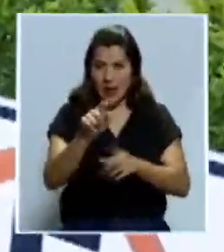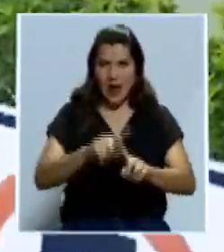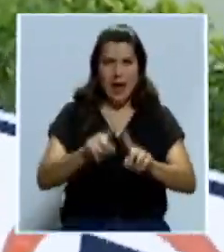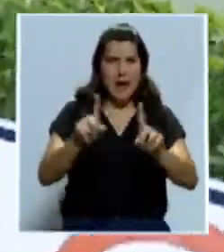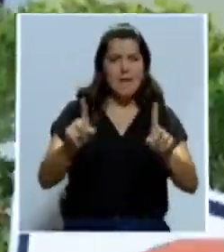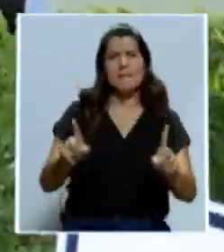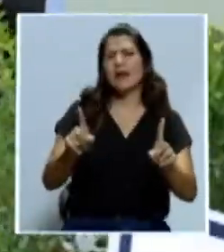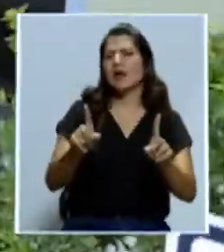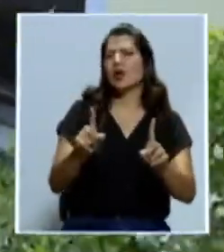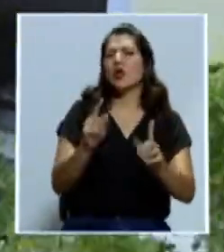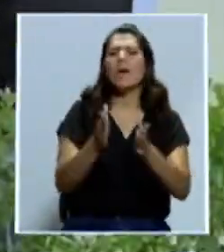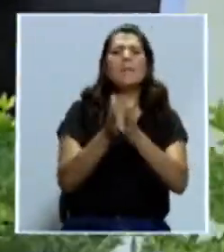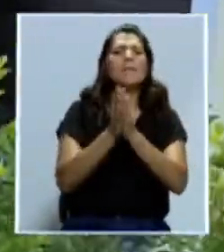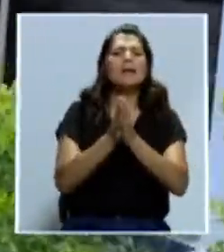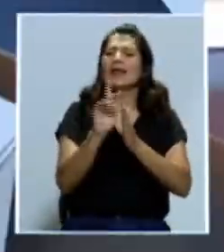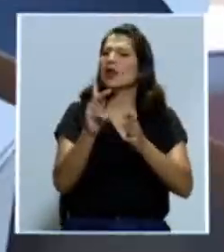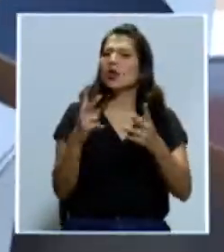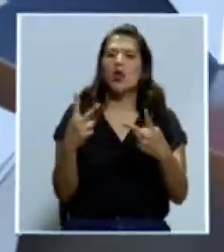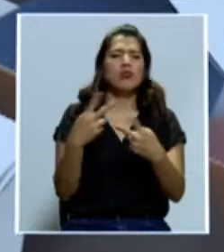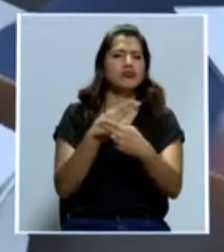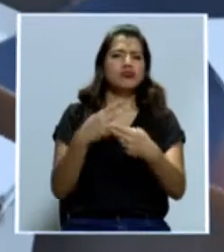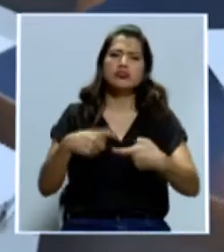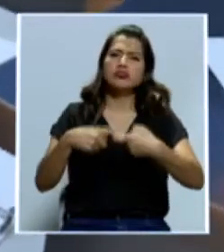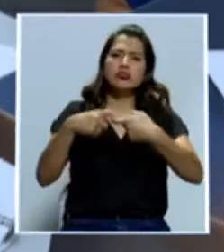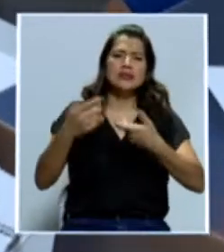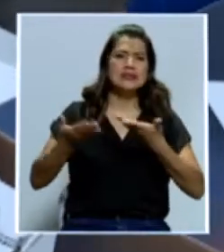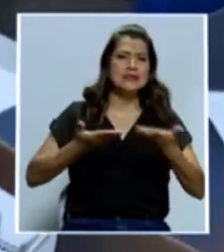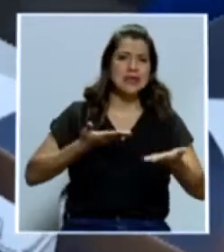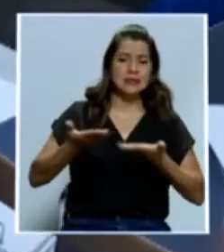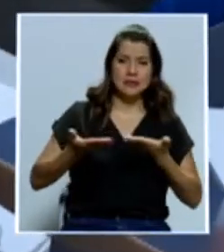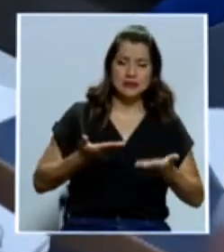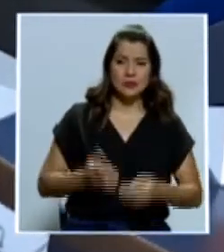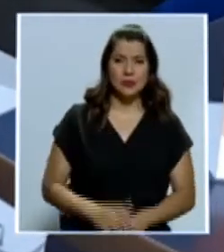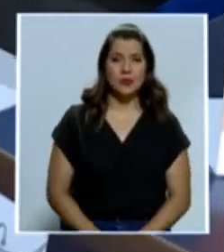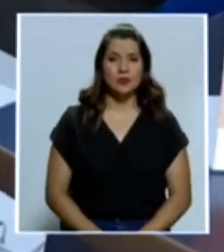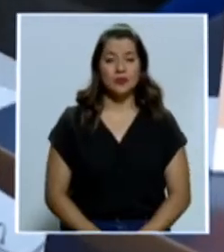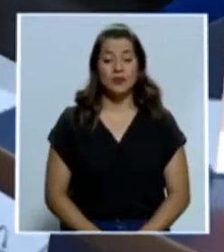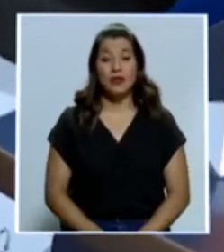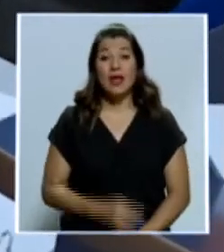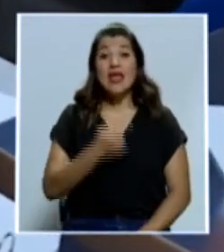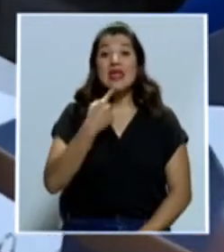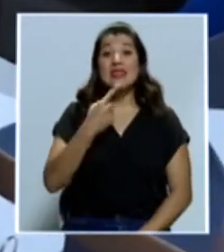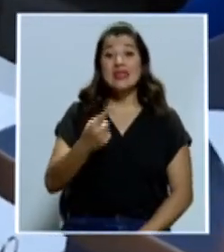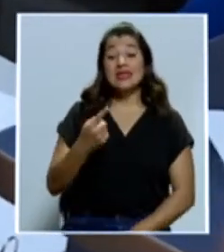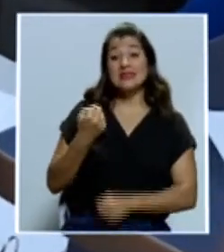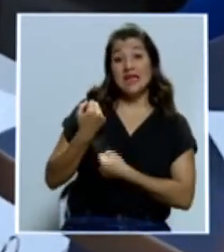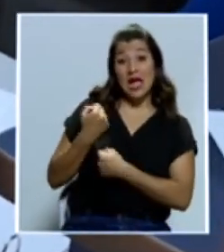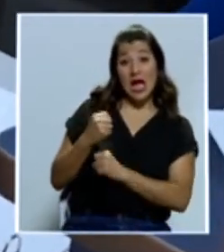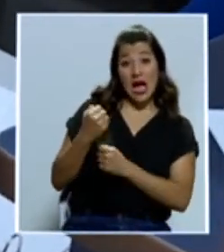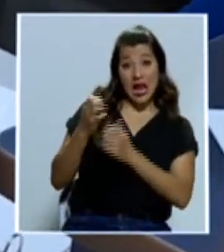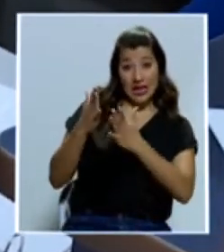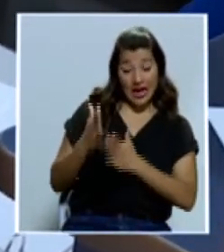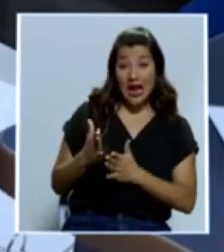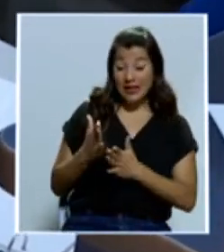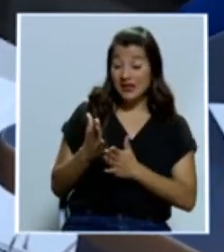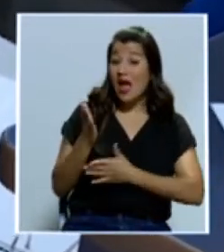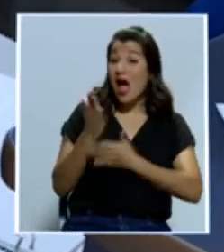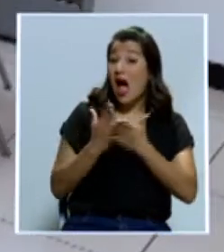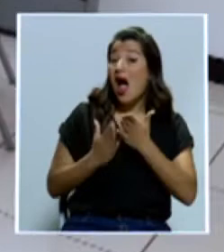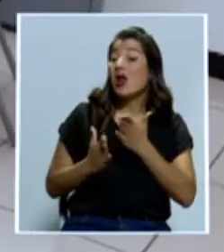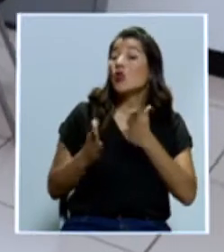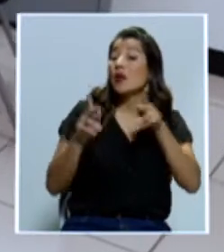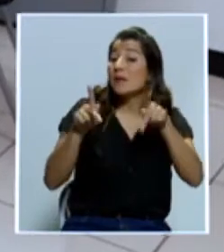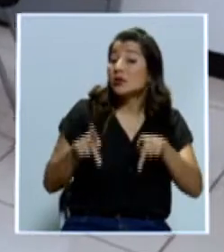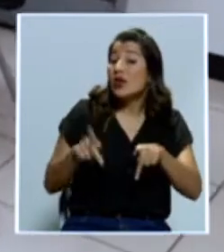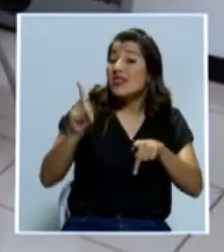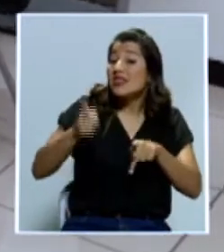presenten suspensiones del servicio, porque hay cuentas impagables. De acuerdo con el alcalde, algunos cobros incluso alcanzaron hasta los